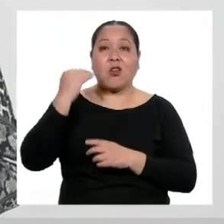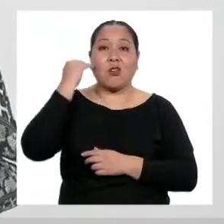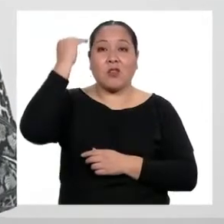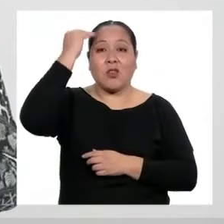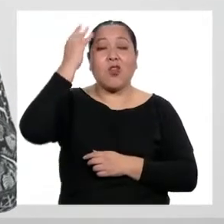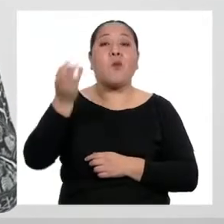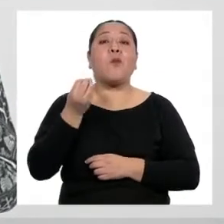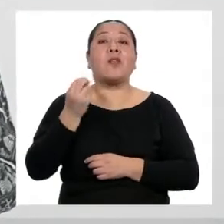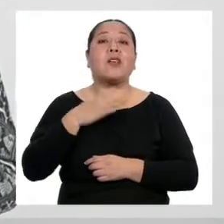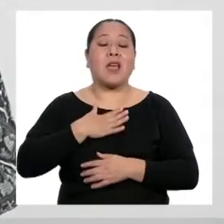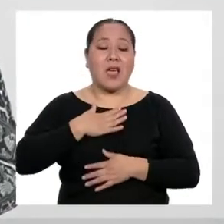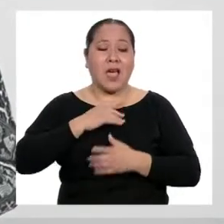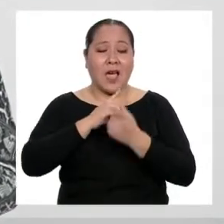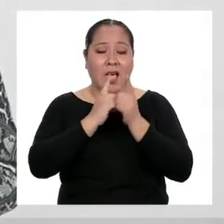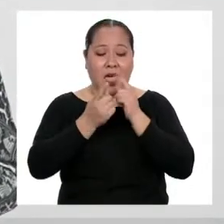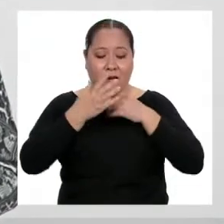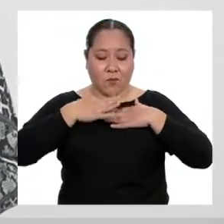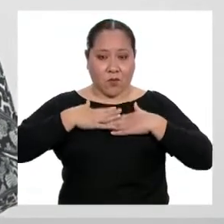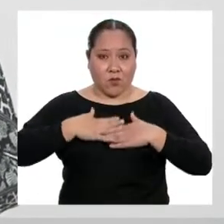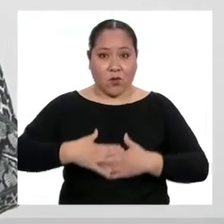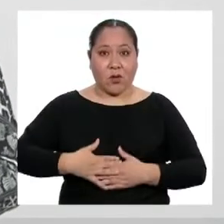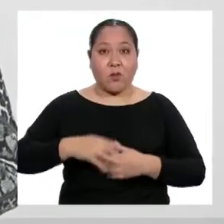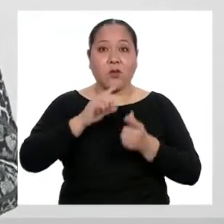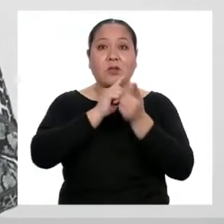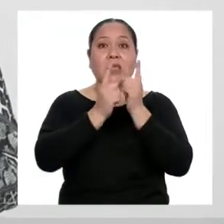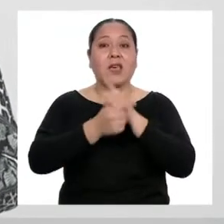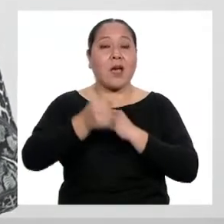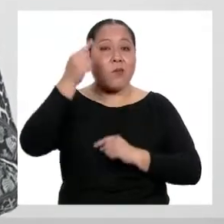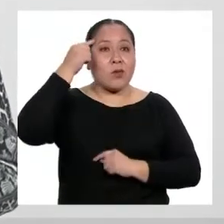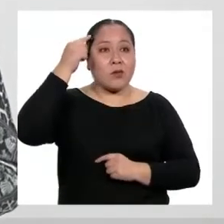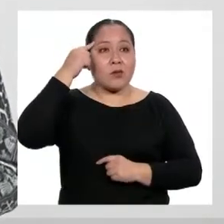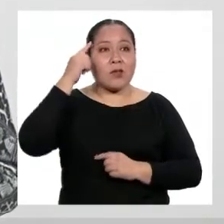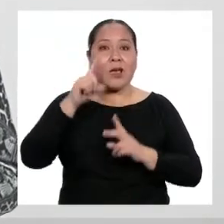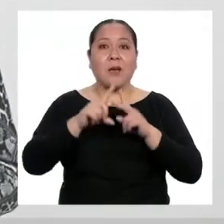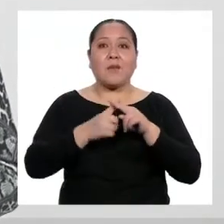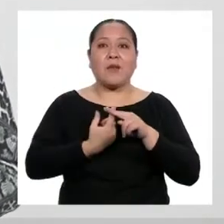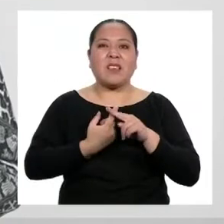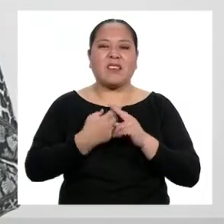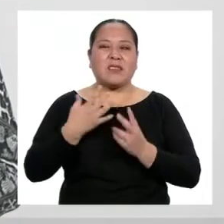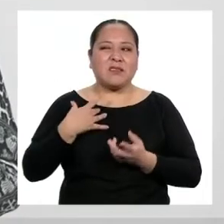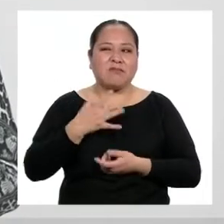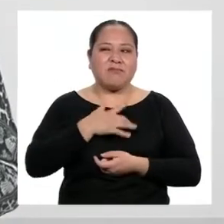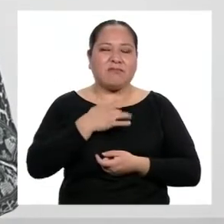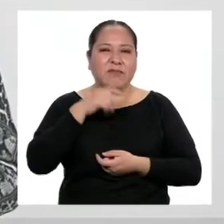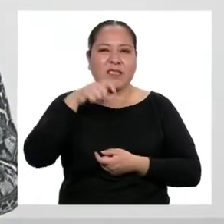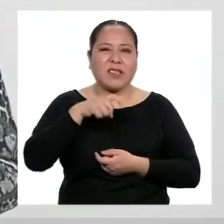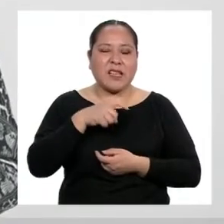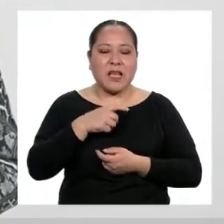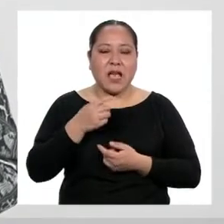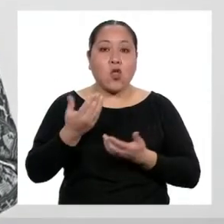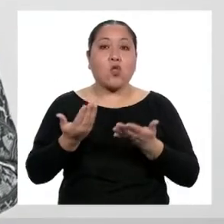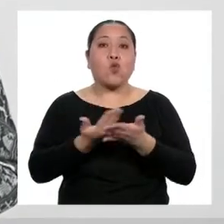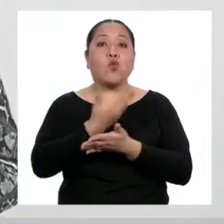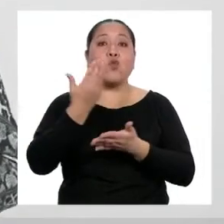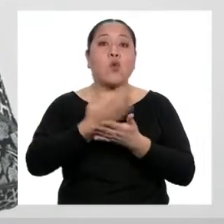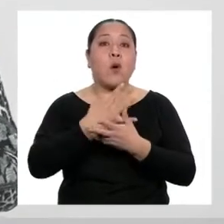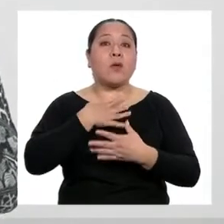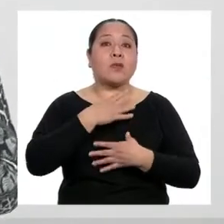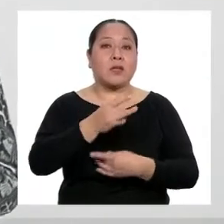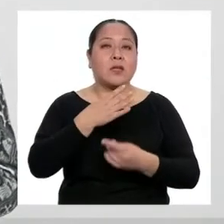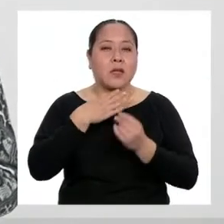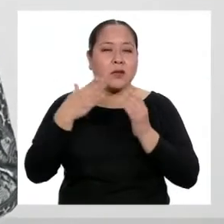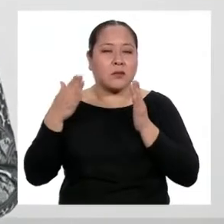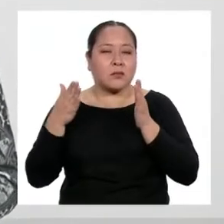pasan por cambios físicos y psicológicos. Comienzan a tener necesidades e intereses nuevos en camino